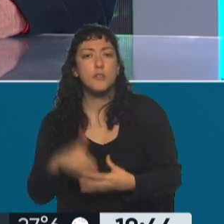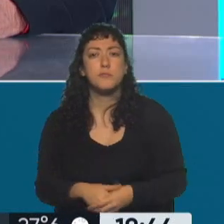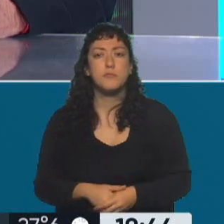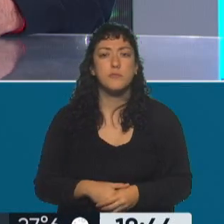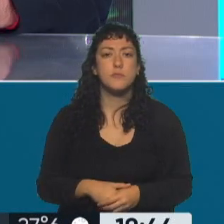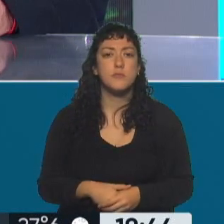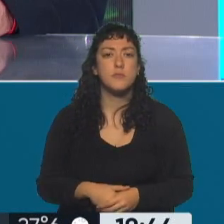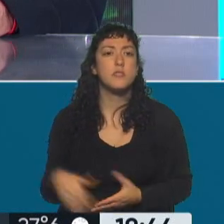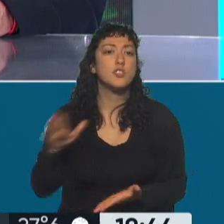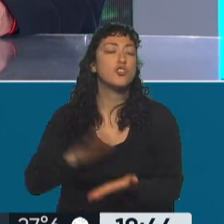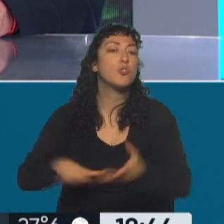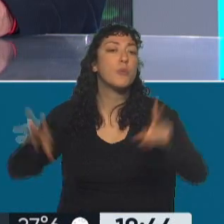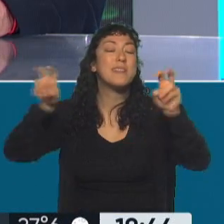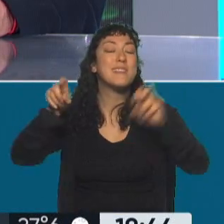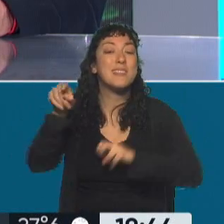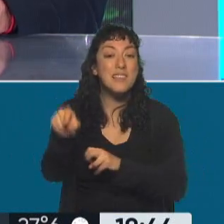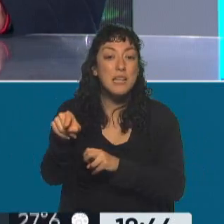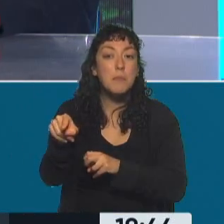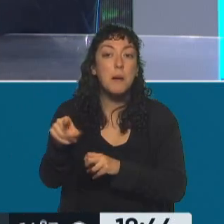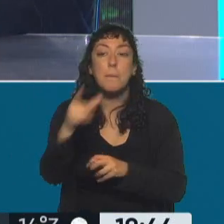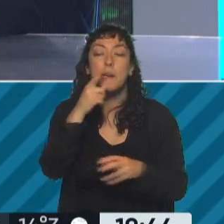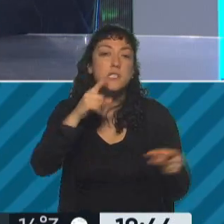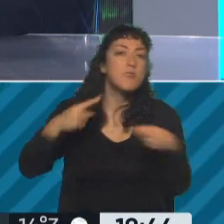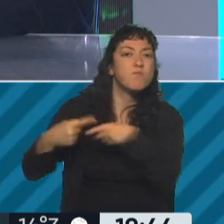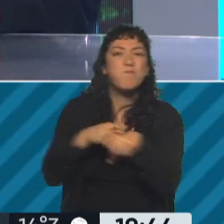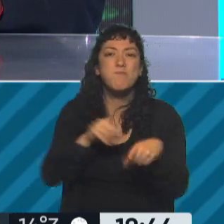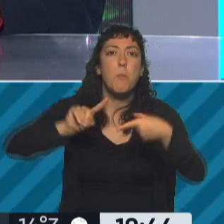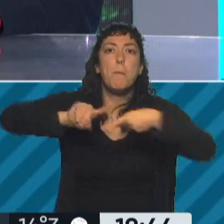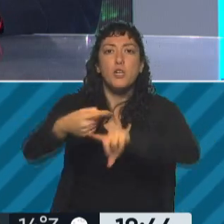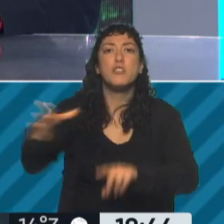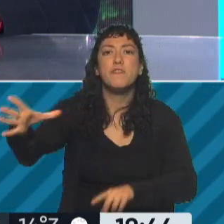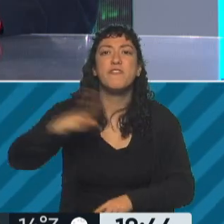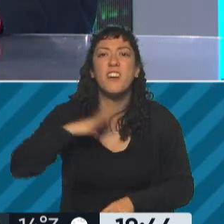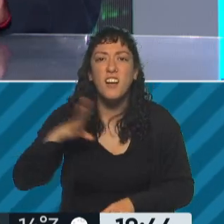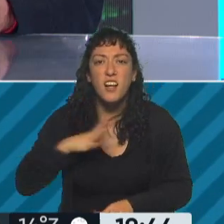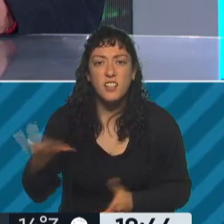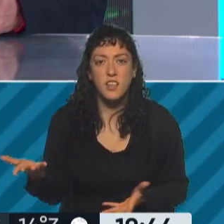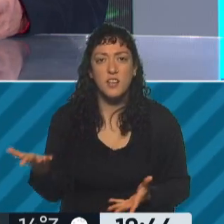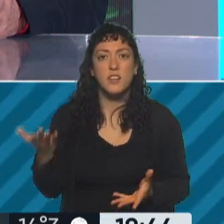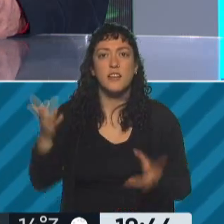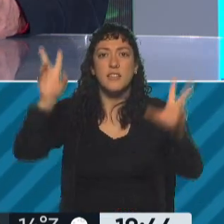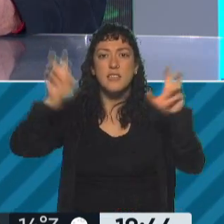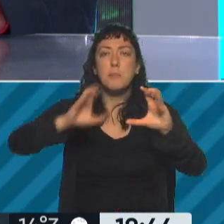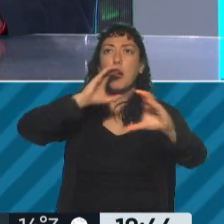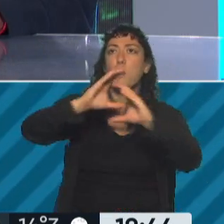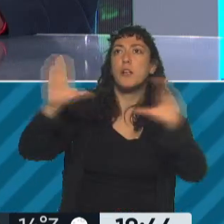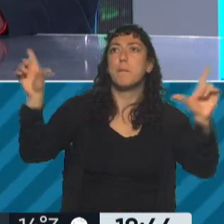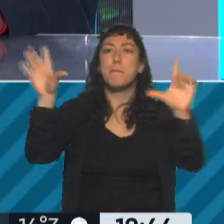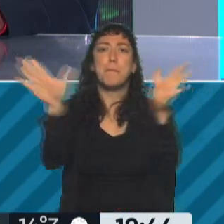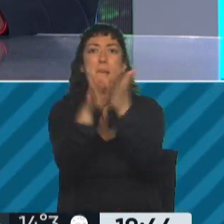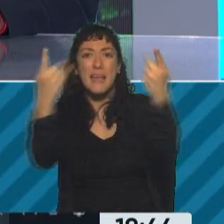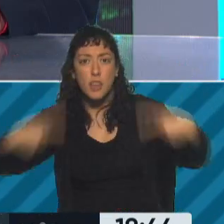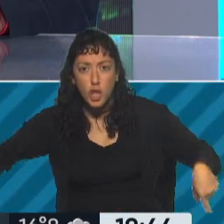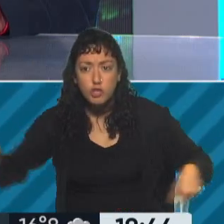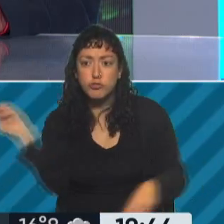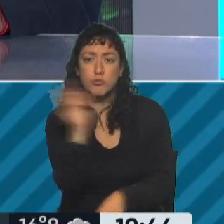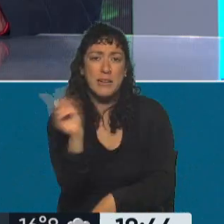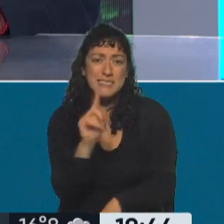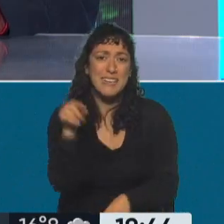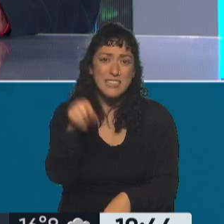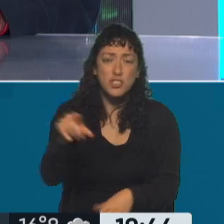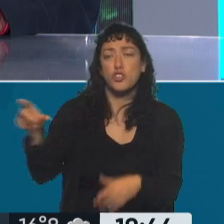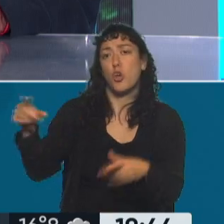¿cómo lo ves vos como militante de un grupo nacional y popular? ¿Cómo ves que el dinero se utilizó para fugar capitales? Y